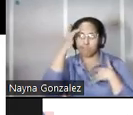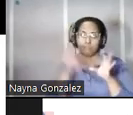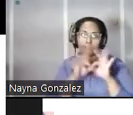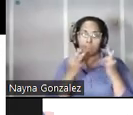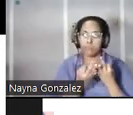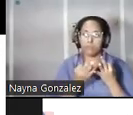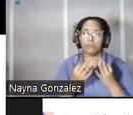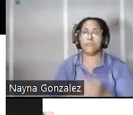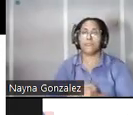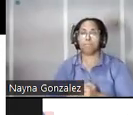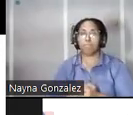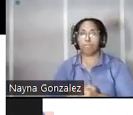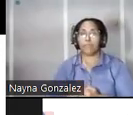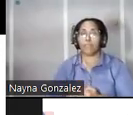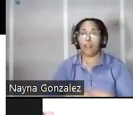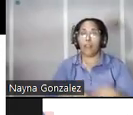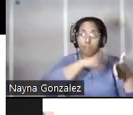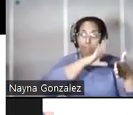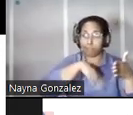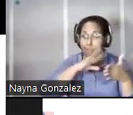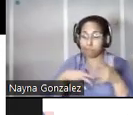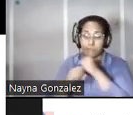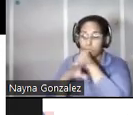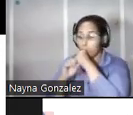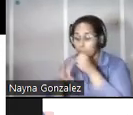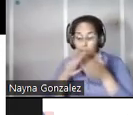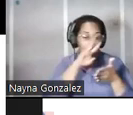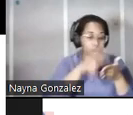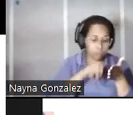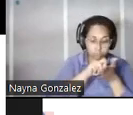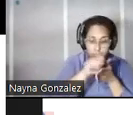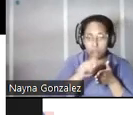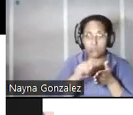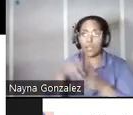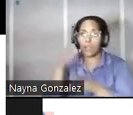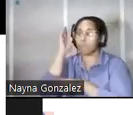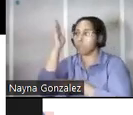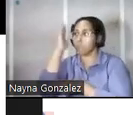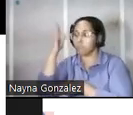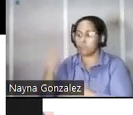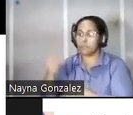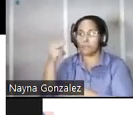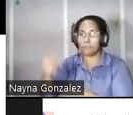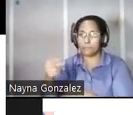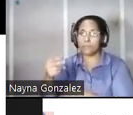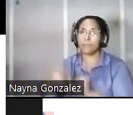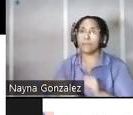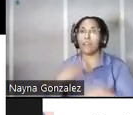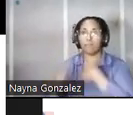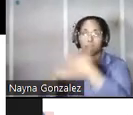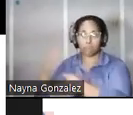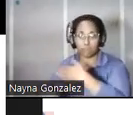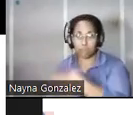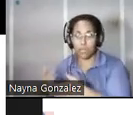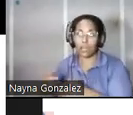familiar. De hecho, en varias pinturas, anuncios, litografías y testimonios a través de la historia, se ha